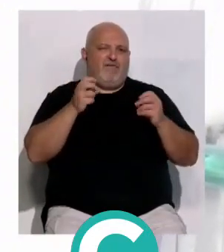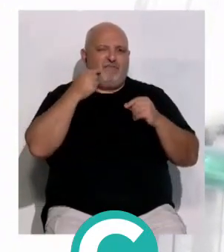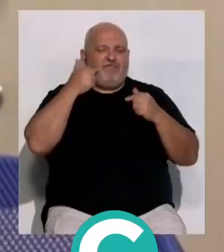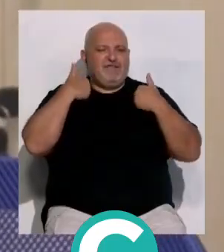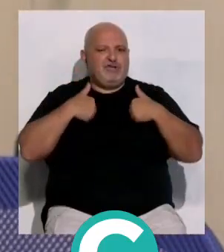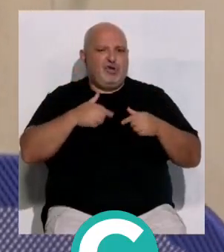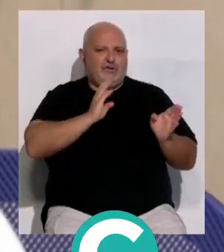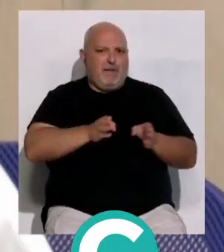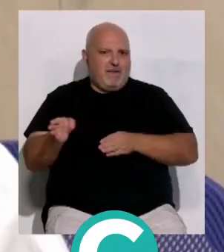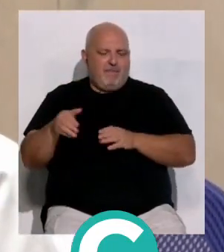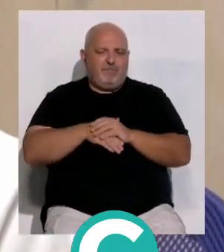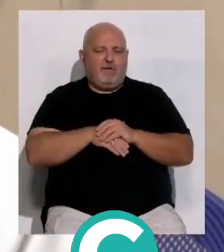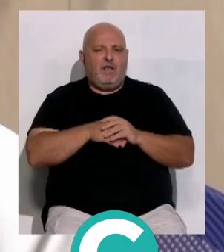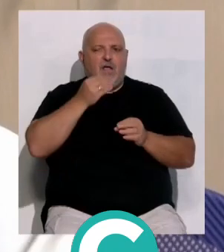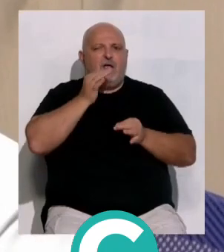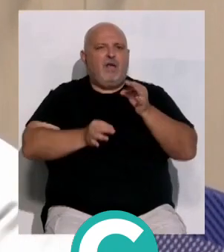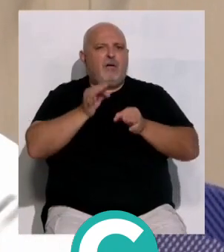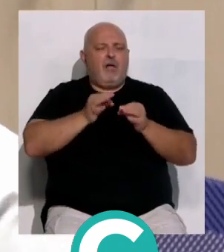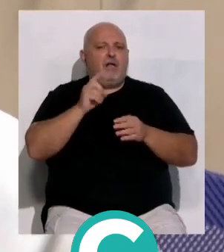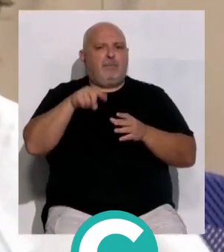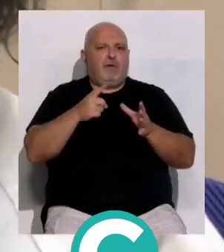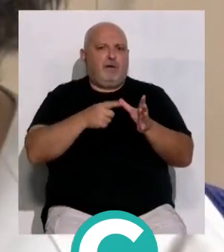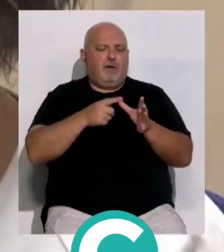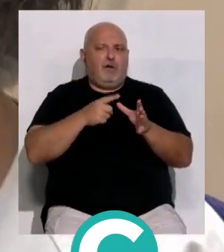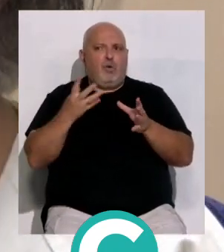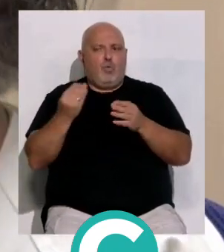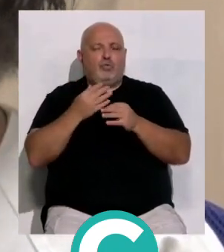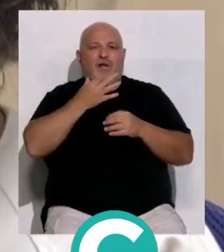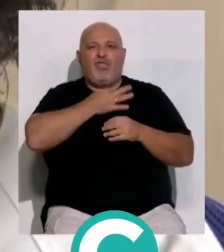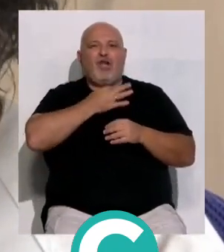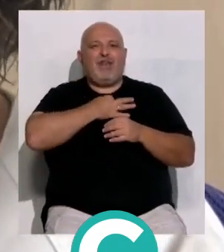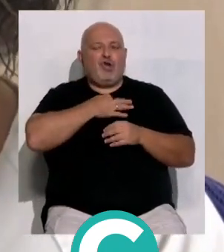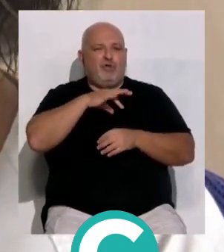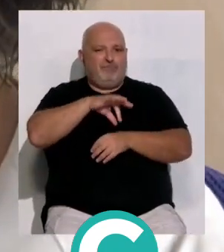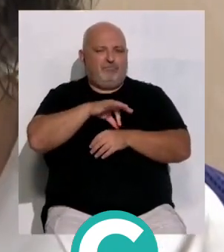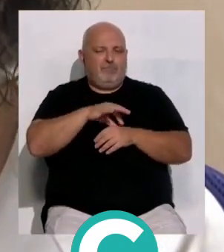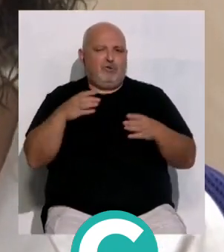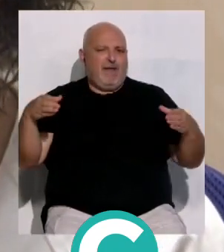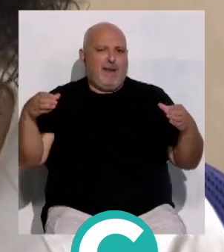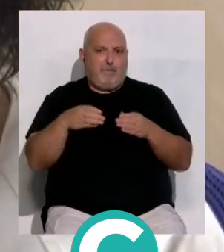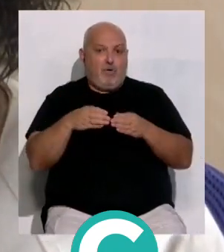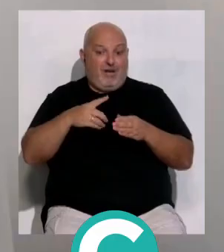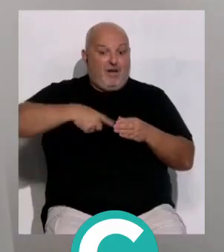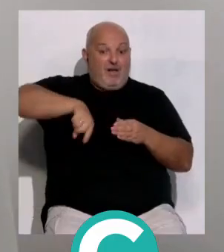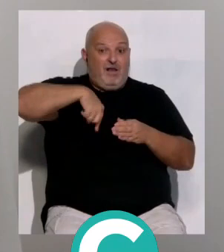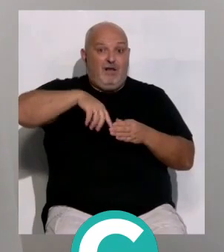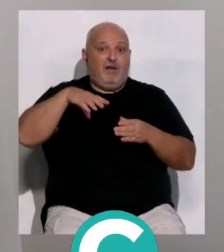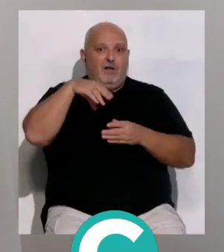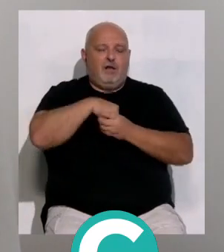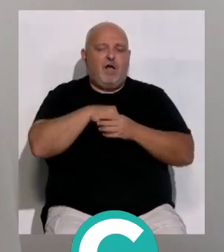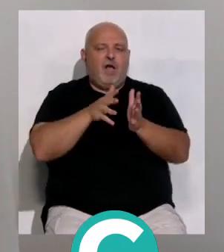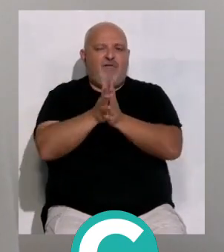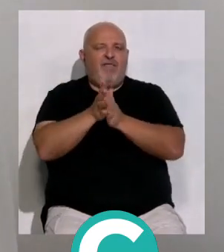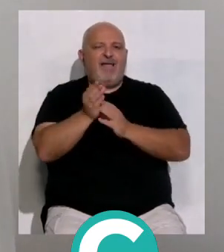fisioterapeuta. Después tenemos la nutricionista del hospital, que junto al endocrino, de la unidad de endocrino, pues se encarga de hablar de alimentación y